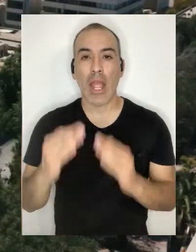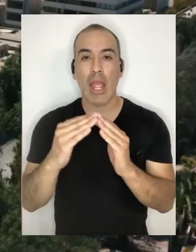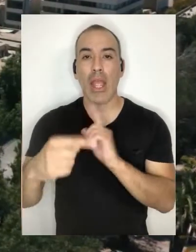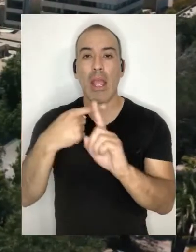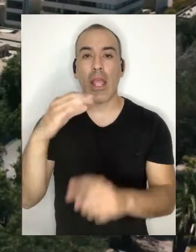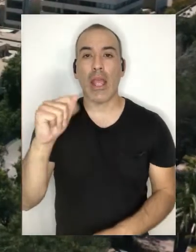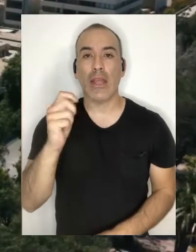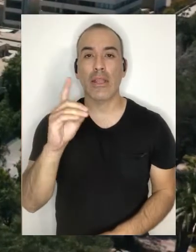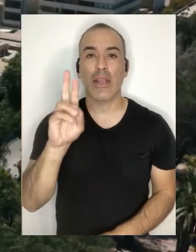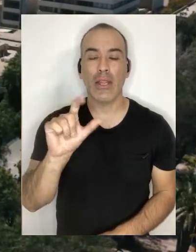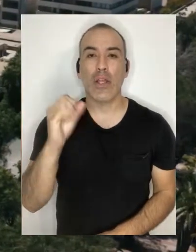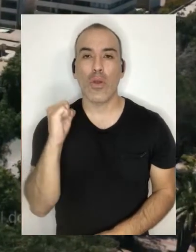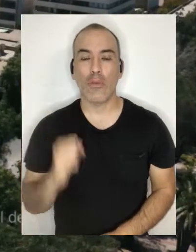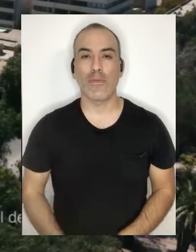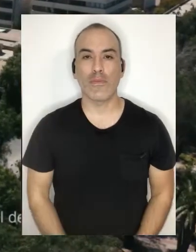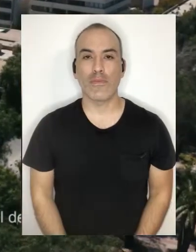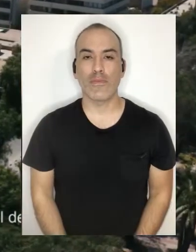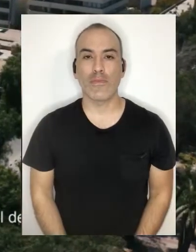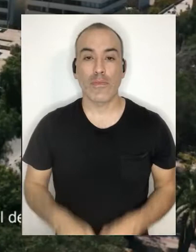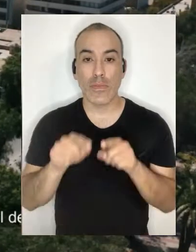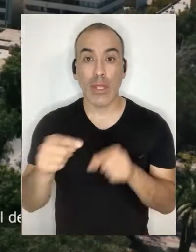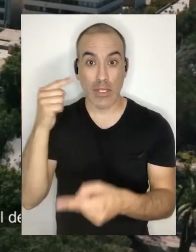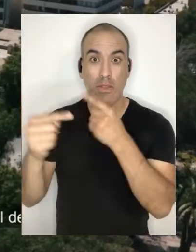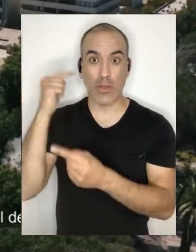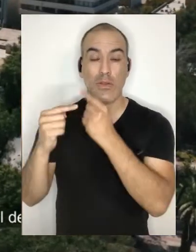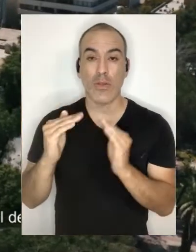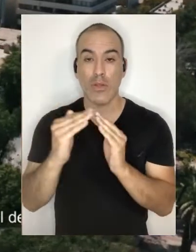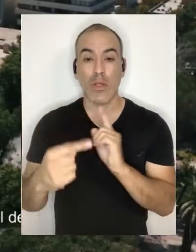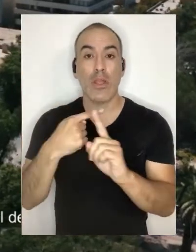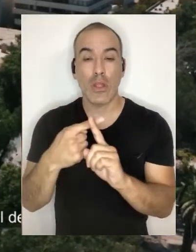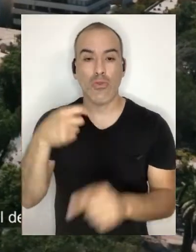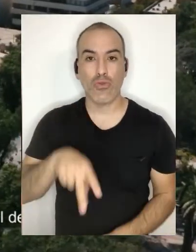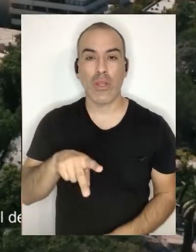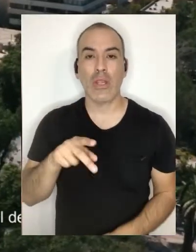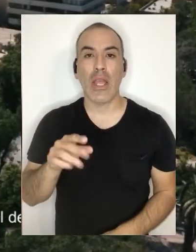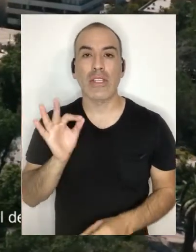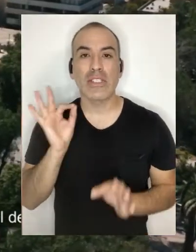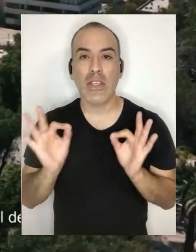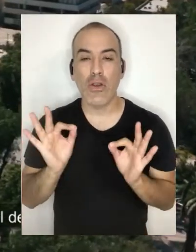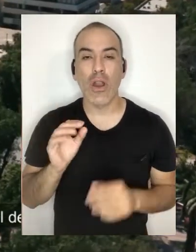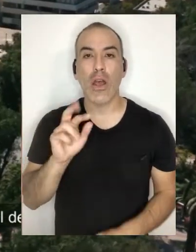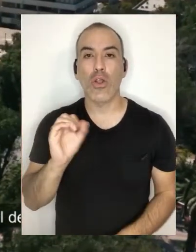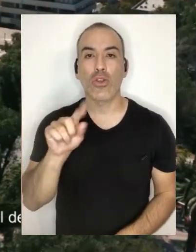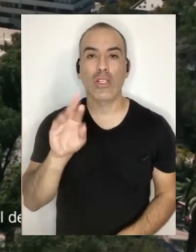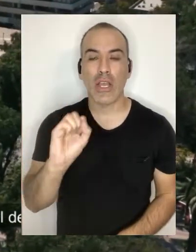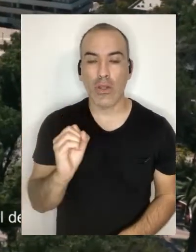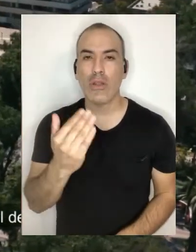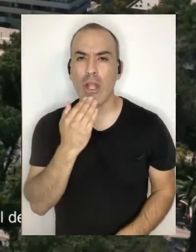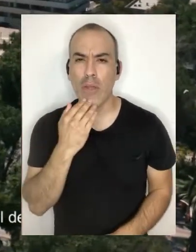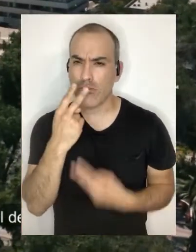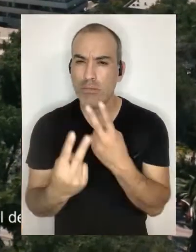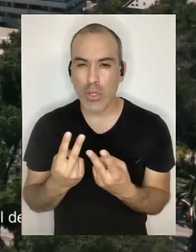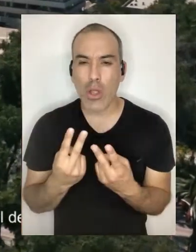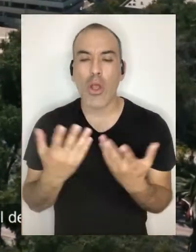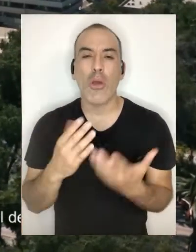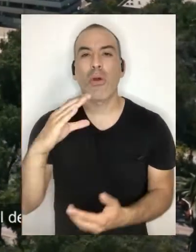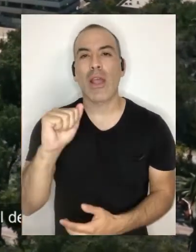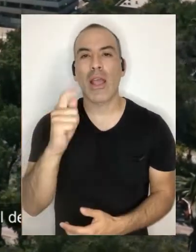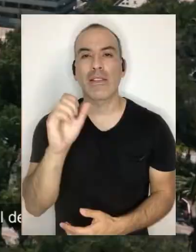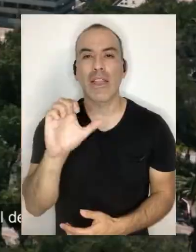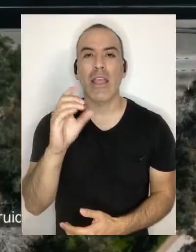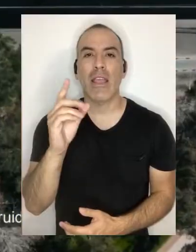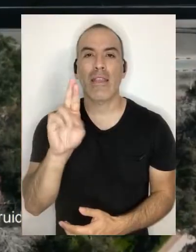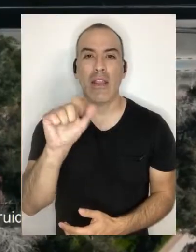Catedral de Copiapó. La historia de la iglesia Nuestra Señora del Rosario, también conocida como la Catedral